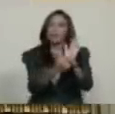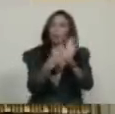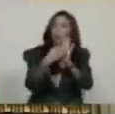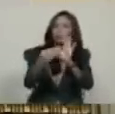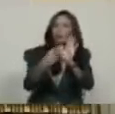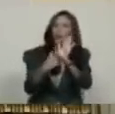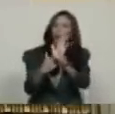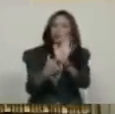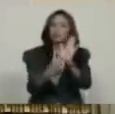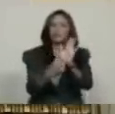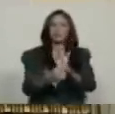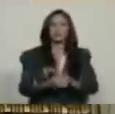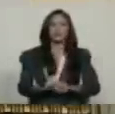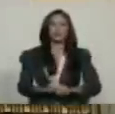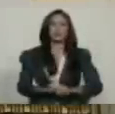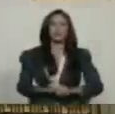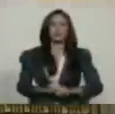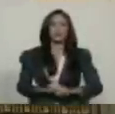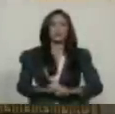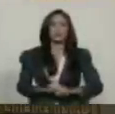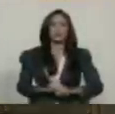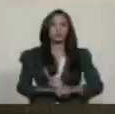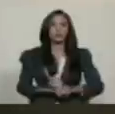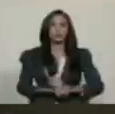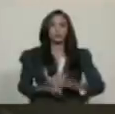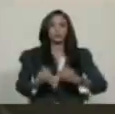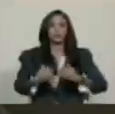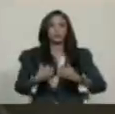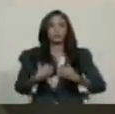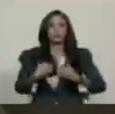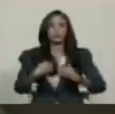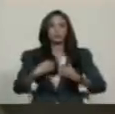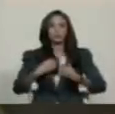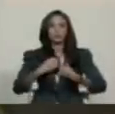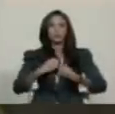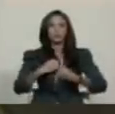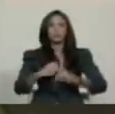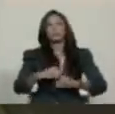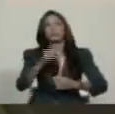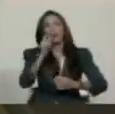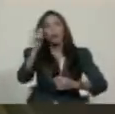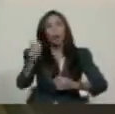El ejemplo, forjado por el espíritu de Bolívar.